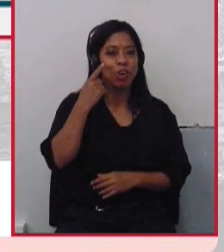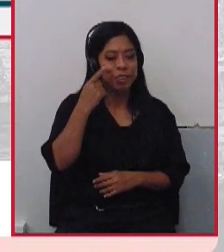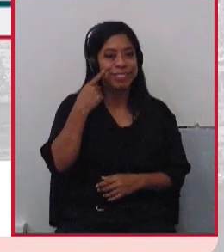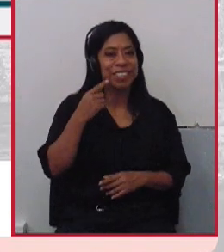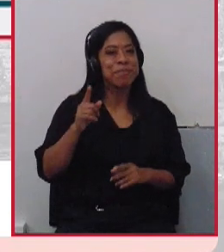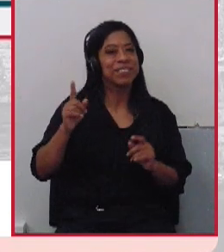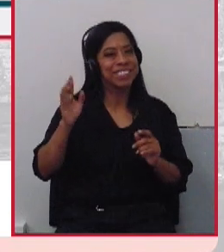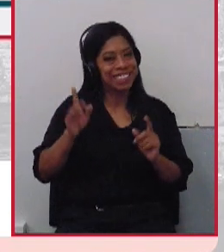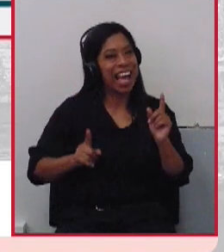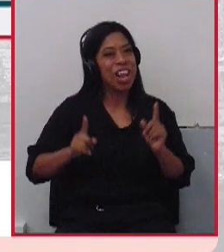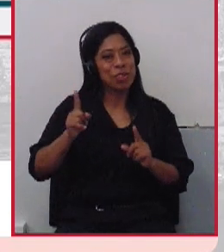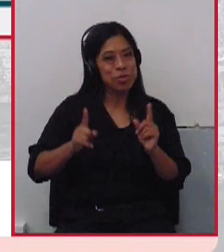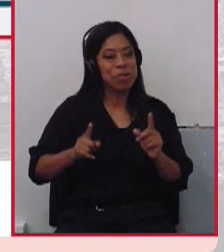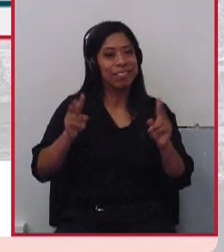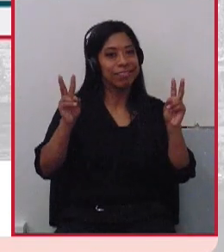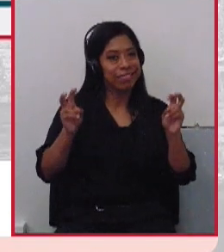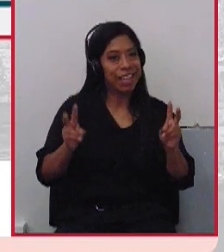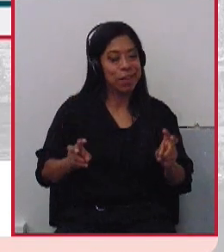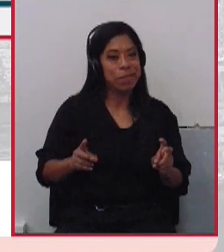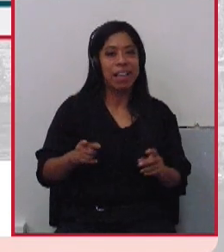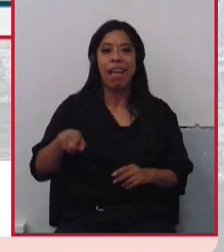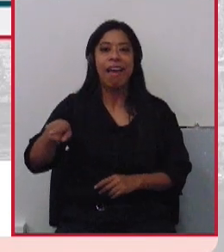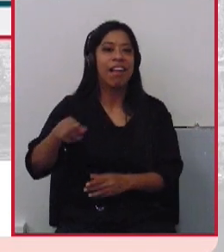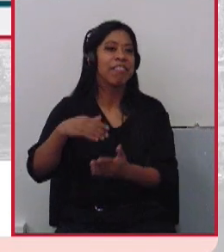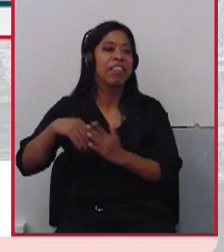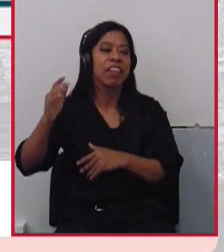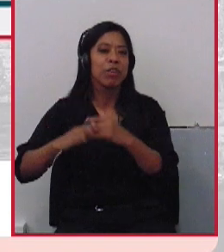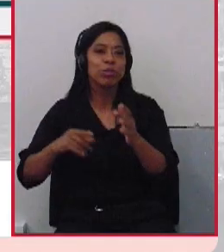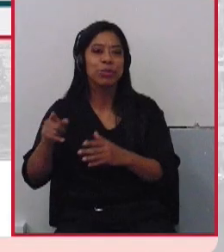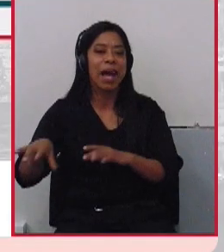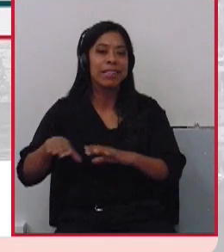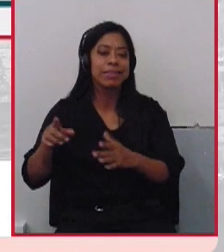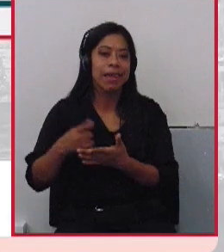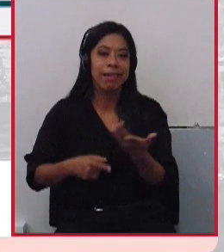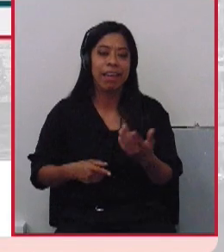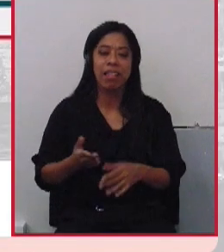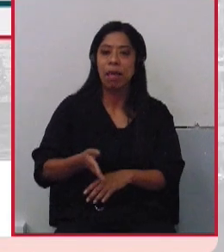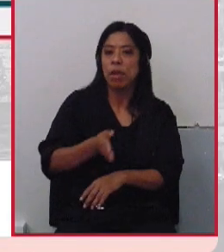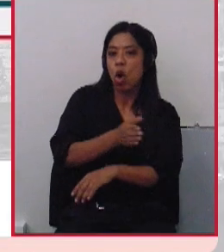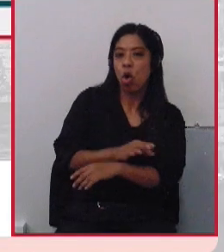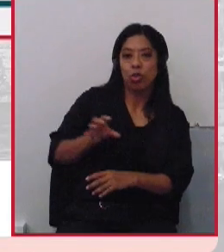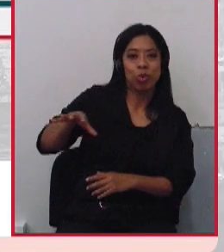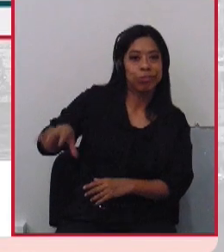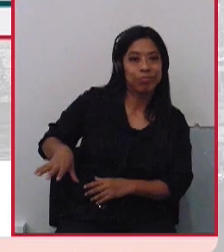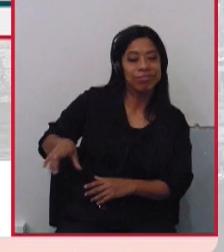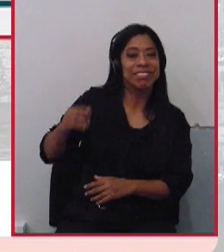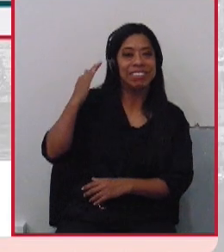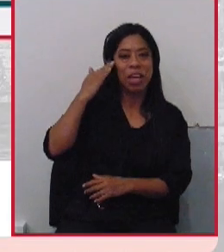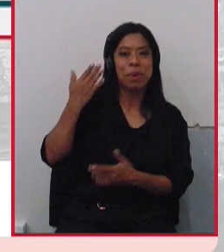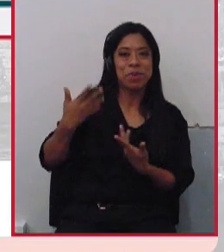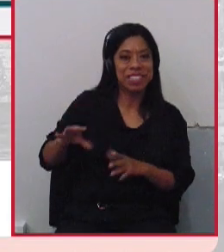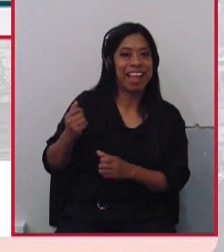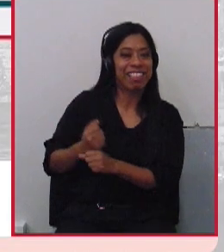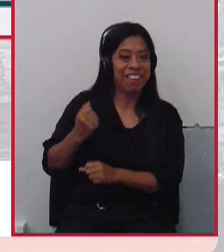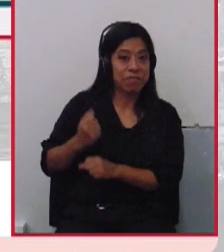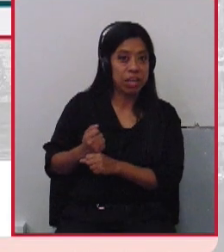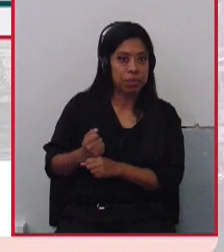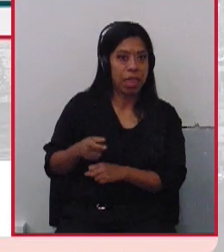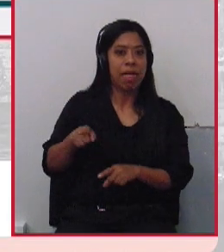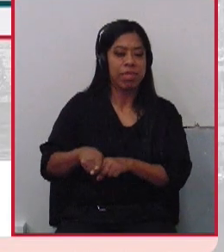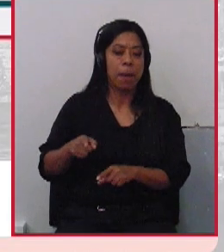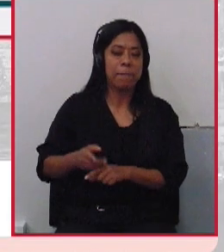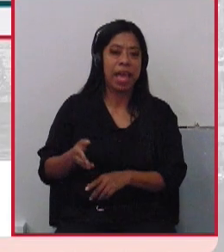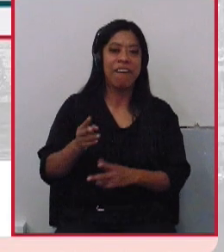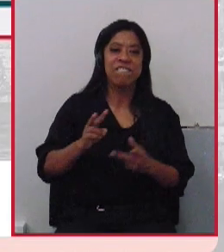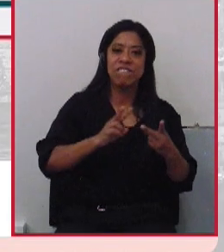también qué es lo que estaba haciendo el constructor, qué es lo que estaba haciendo el equipo de precomisionamiento también, ¿no? Y también veníamos con